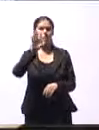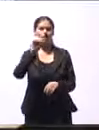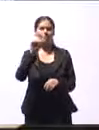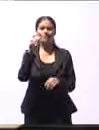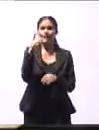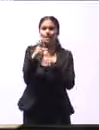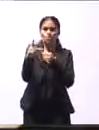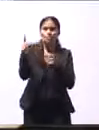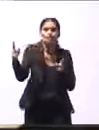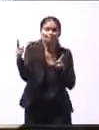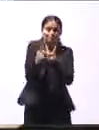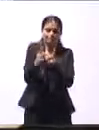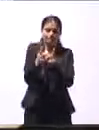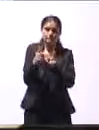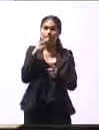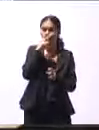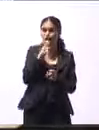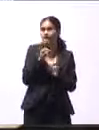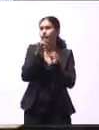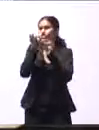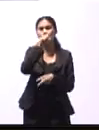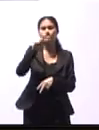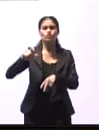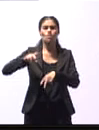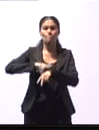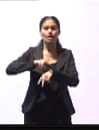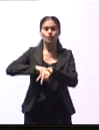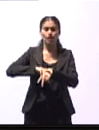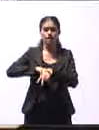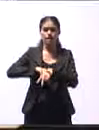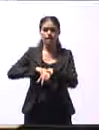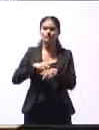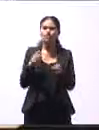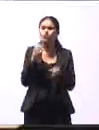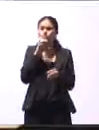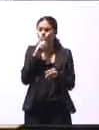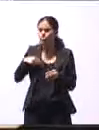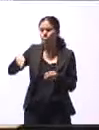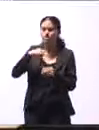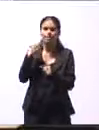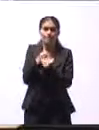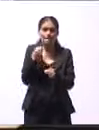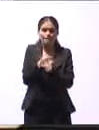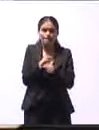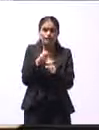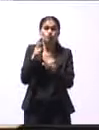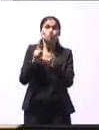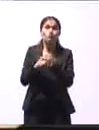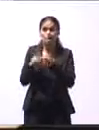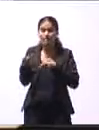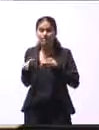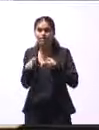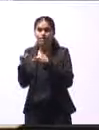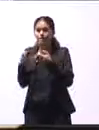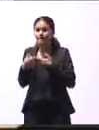kilómetros de ir hasta Pozo Colorado, luego a Concepción. Entonces, no solamente trabajamos en lo que son las vías navegables, en los